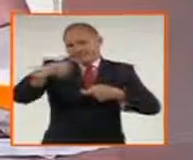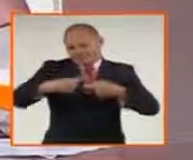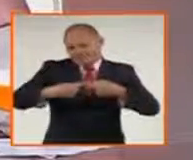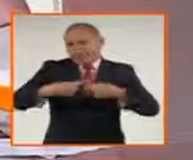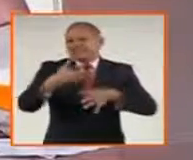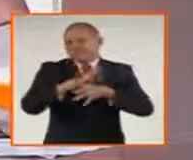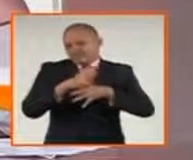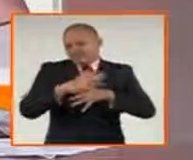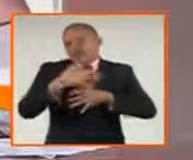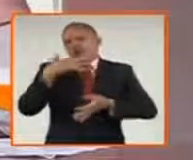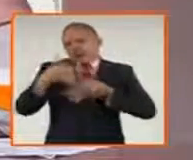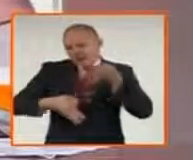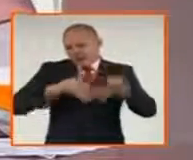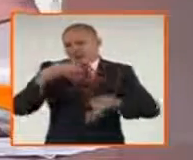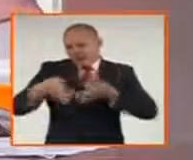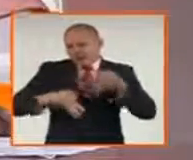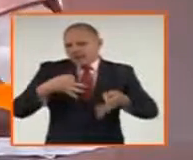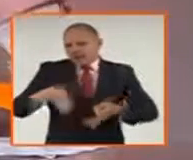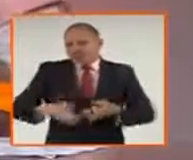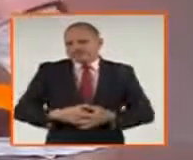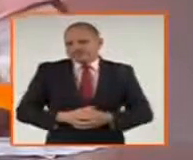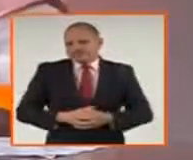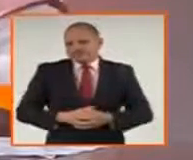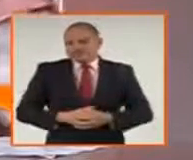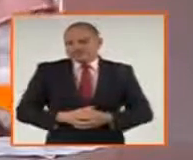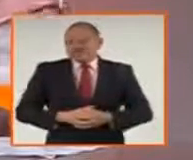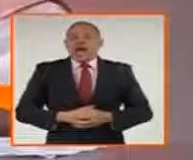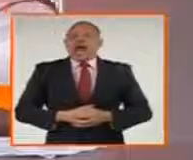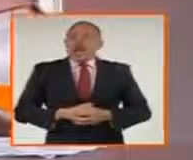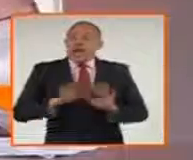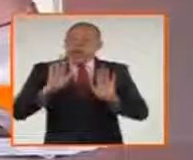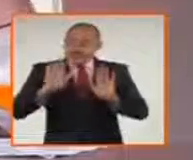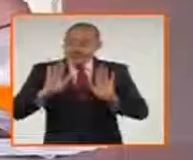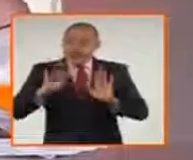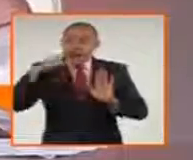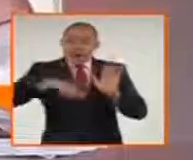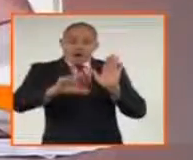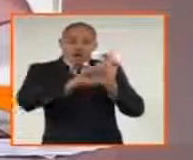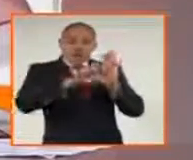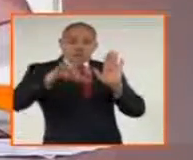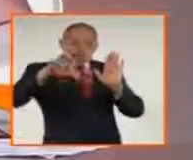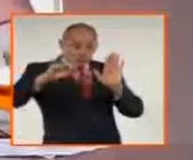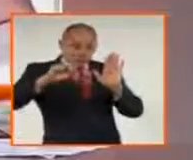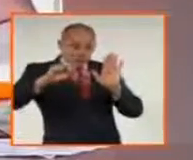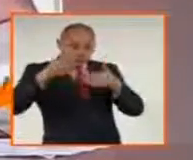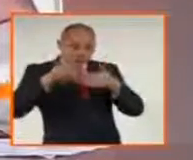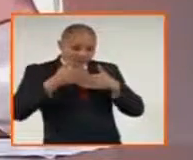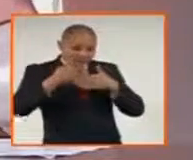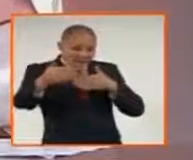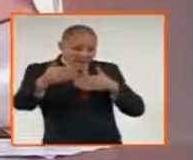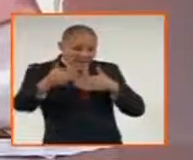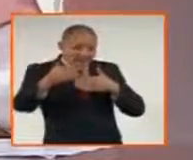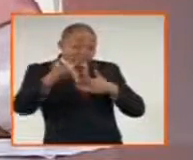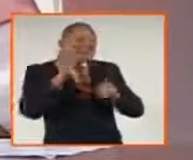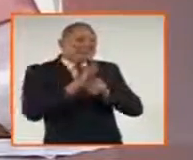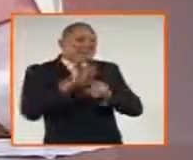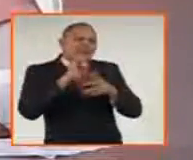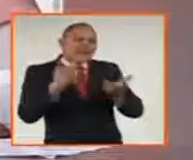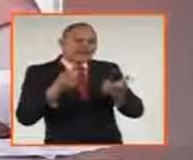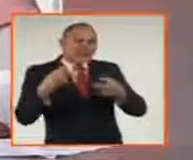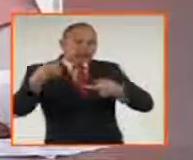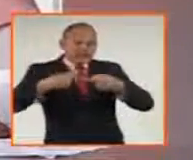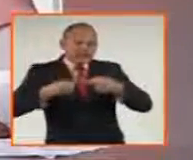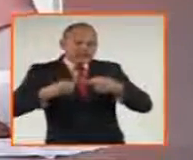del proyecto, este proyecto, pues empieza por lo general, el parentesco, claro. Muchas personas dicen, bueno, pero es que los cónyuges no